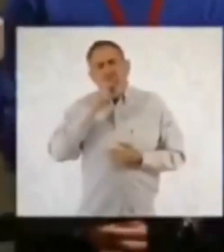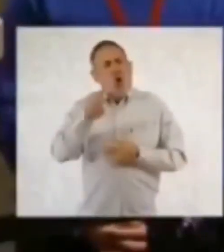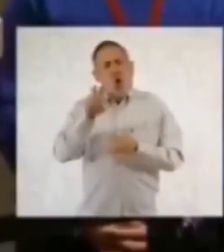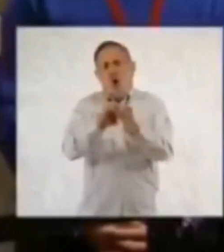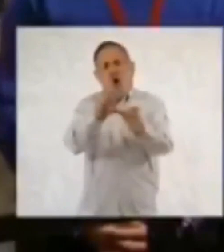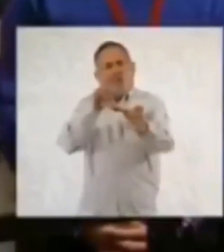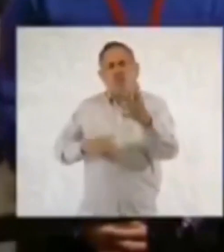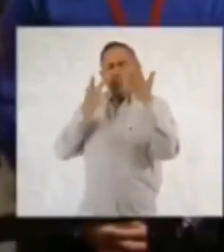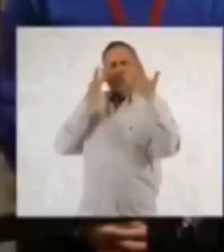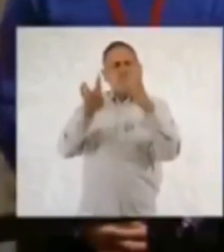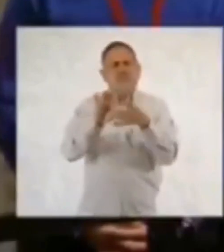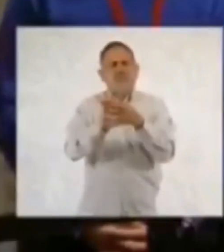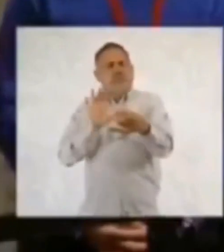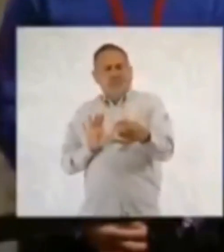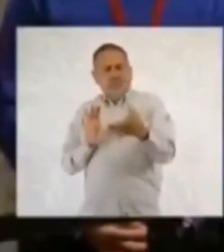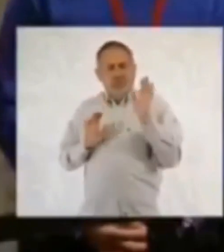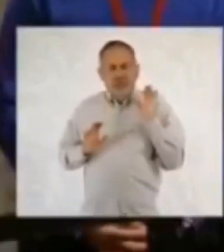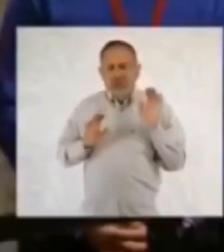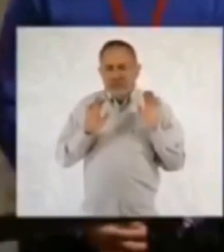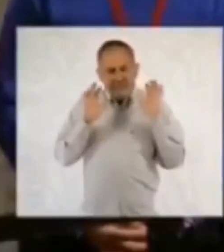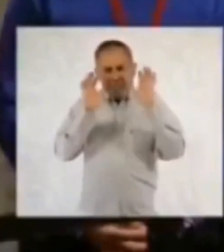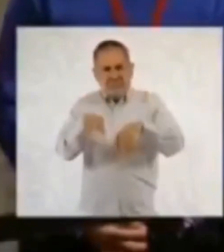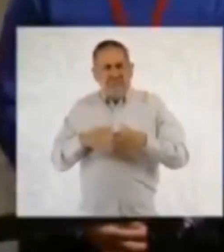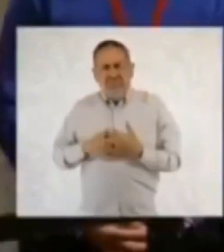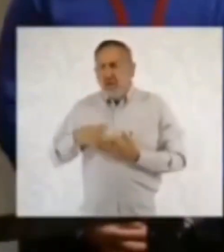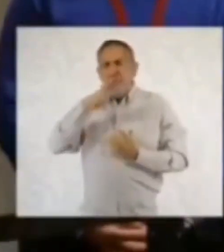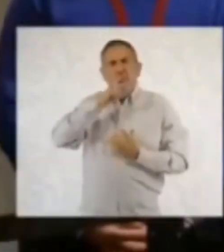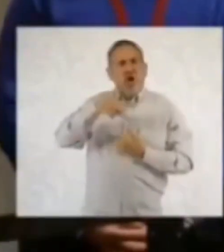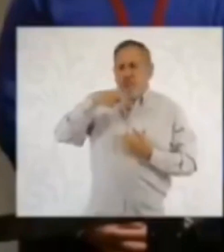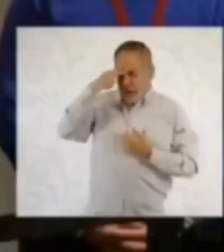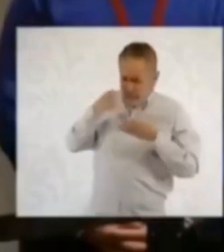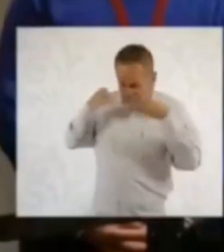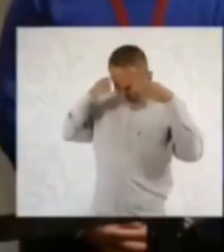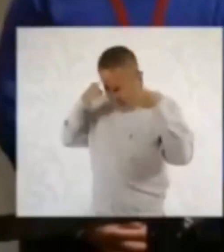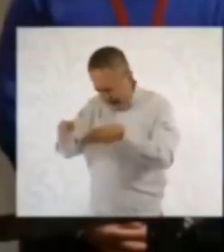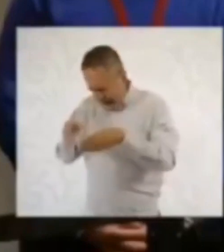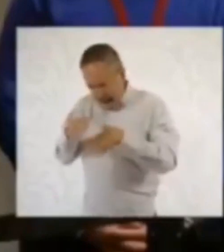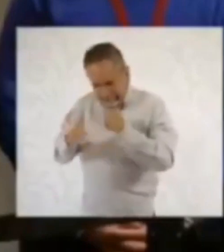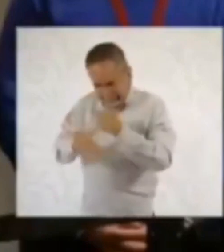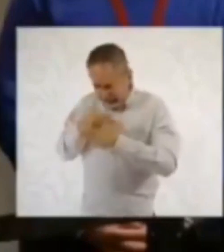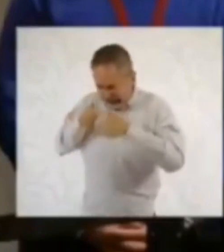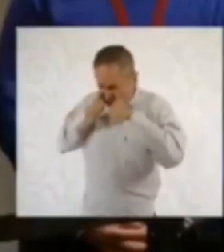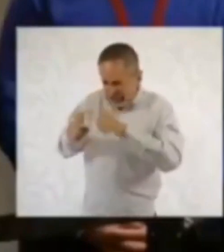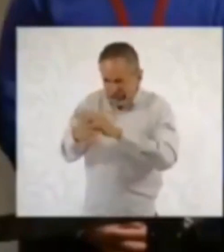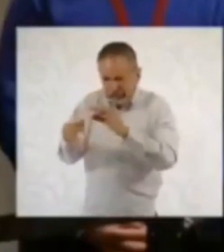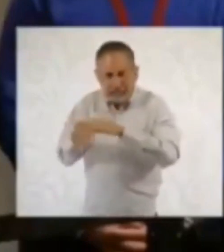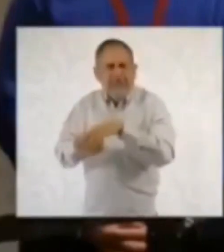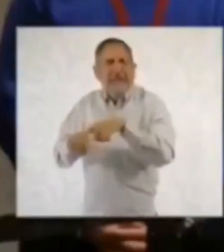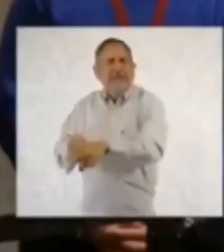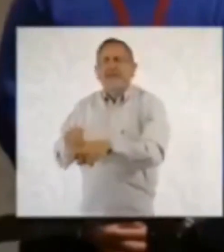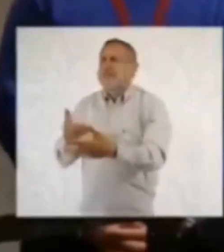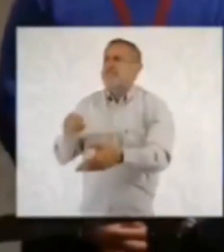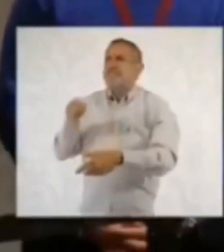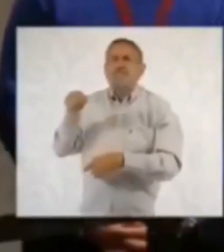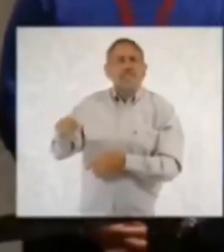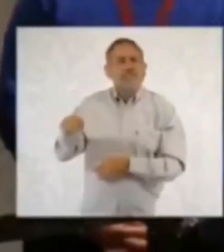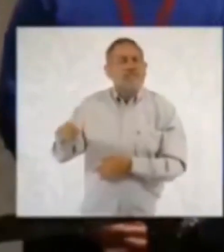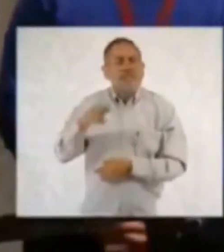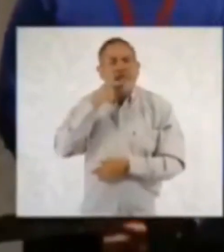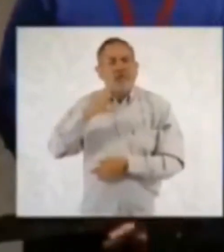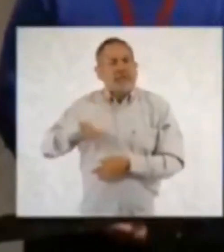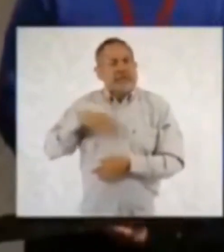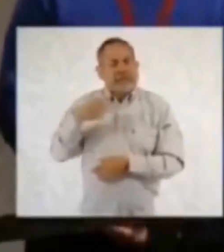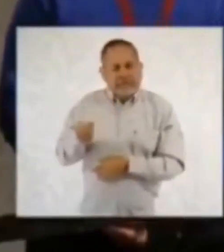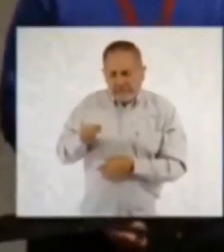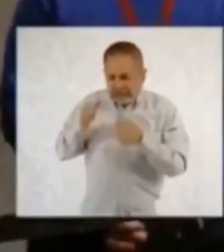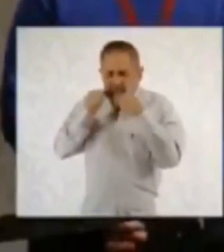América Latina, y se concentre México más bien en el pues en este esfuerzo